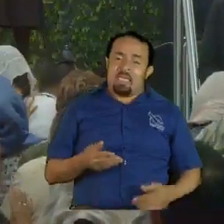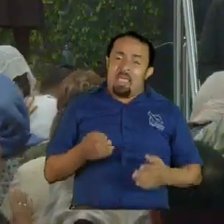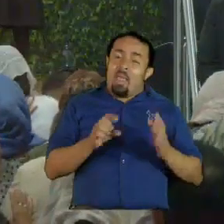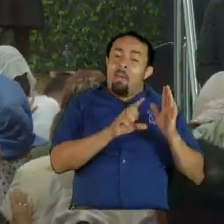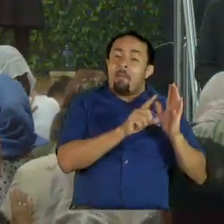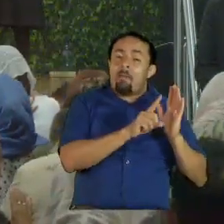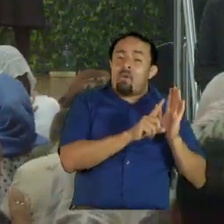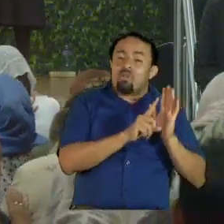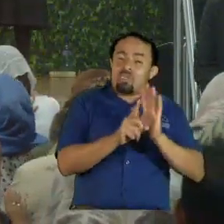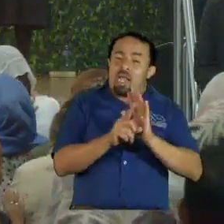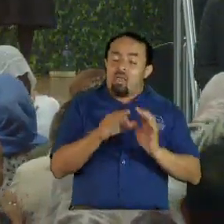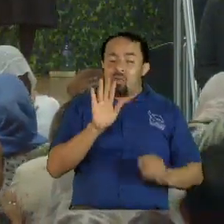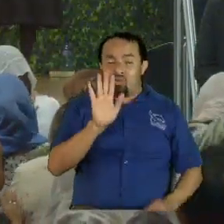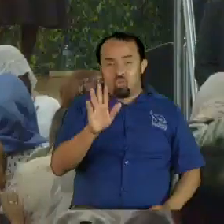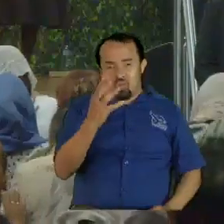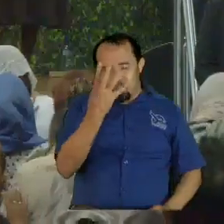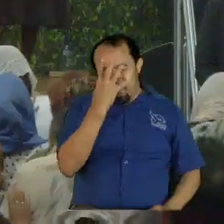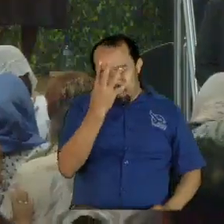juicio.